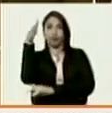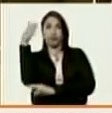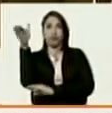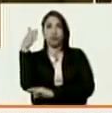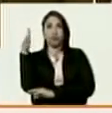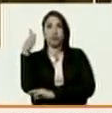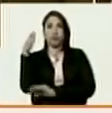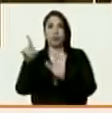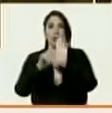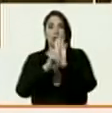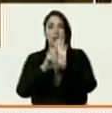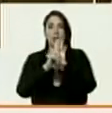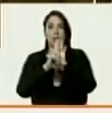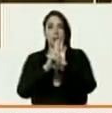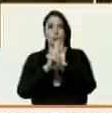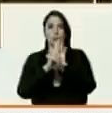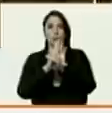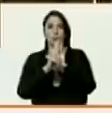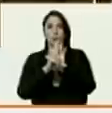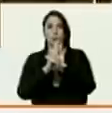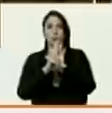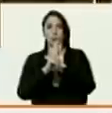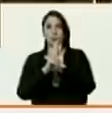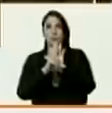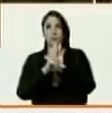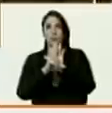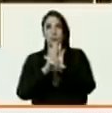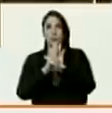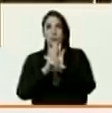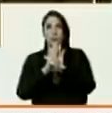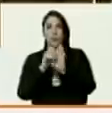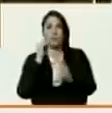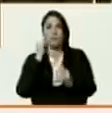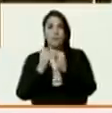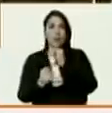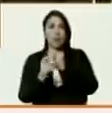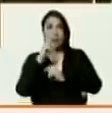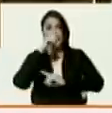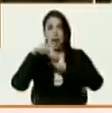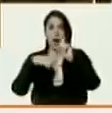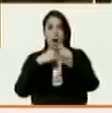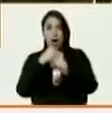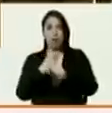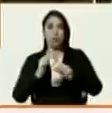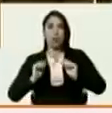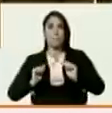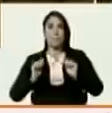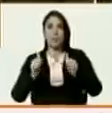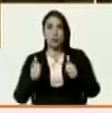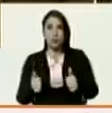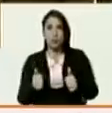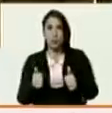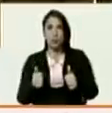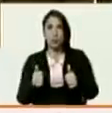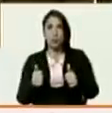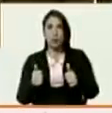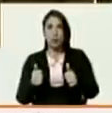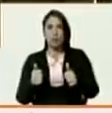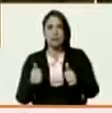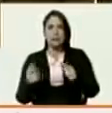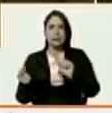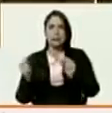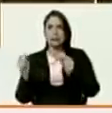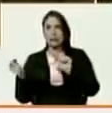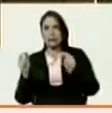Legislativo. Desde finales de año comenzó una disputa interna